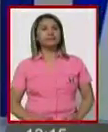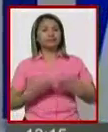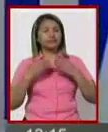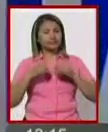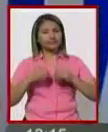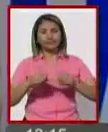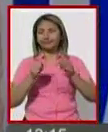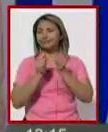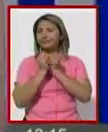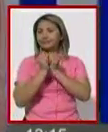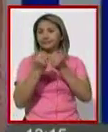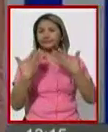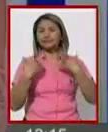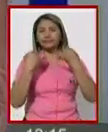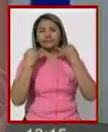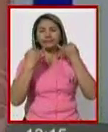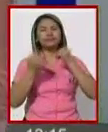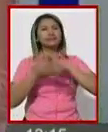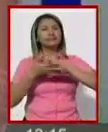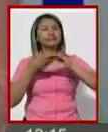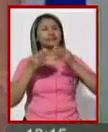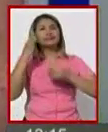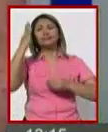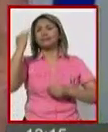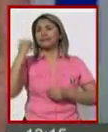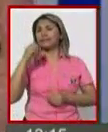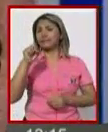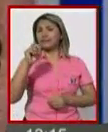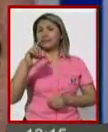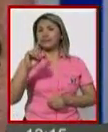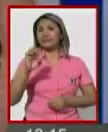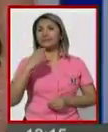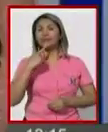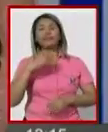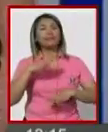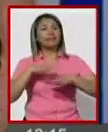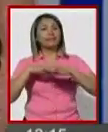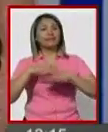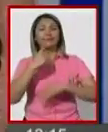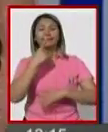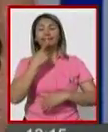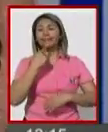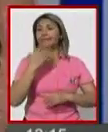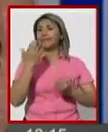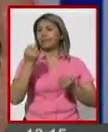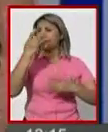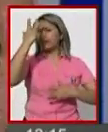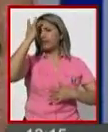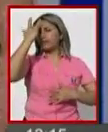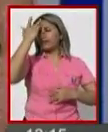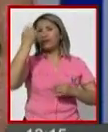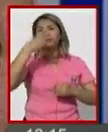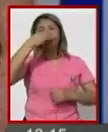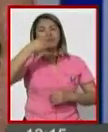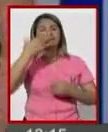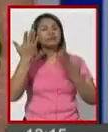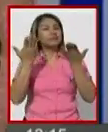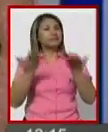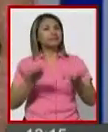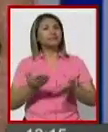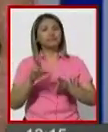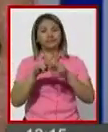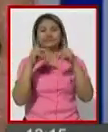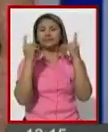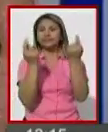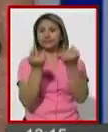Les agradecemos por su compañía. Tenemos más información porque el CEDES declara alerta roja ante los casos de influenza registrados en